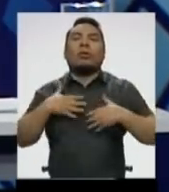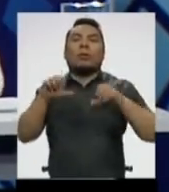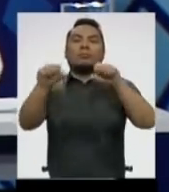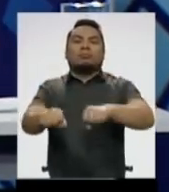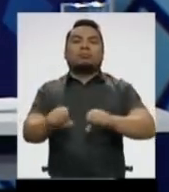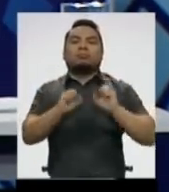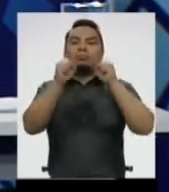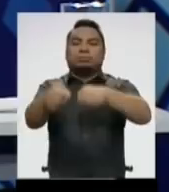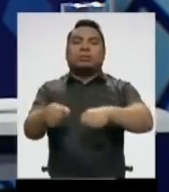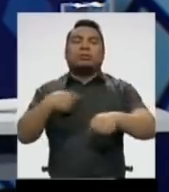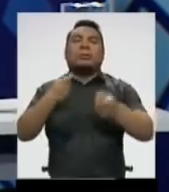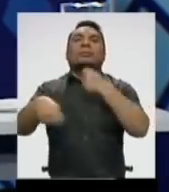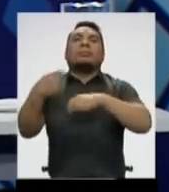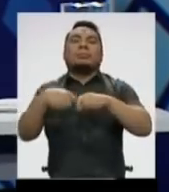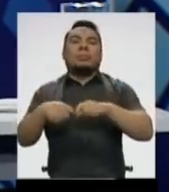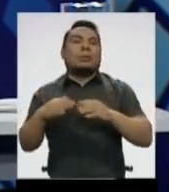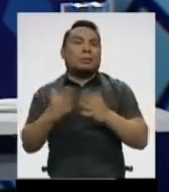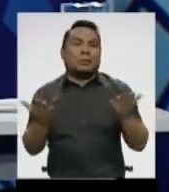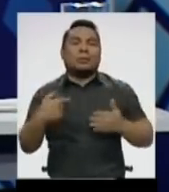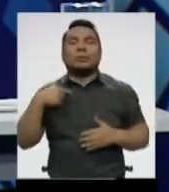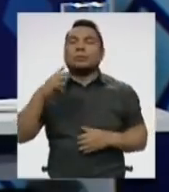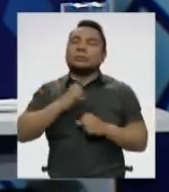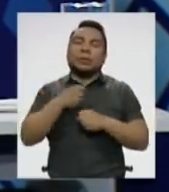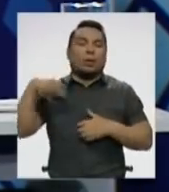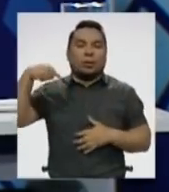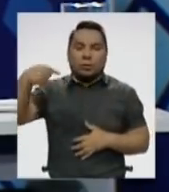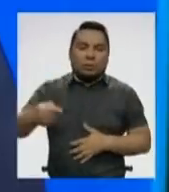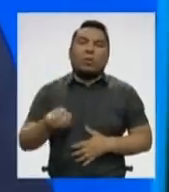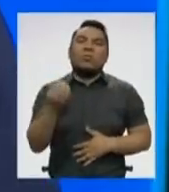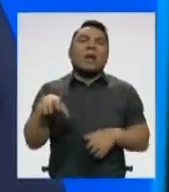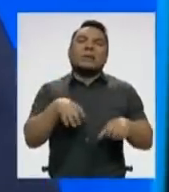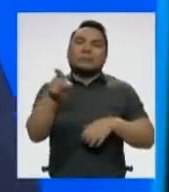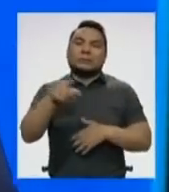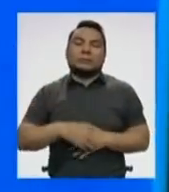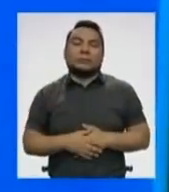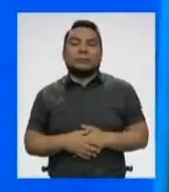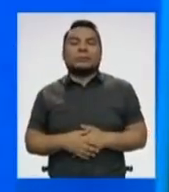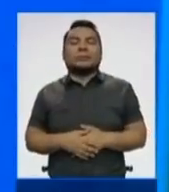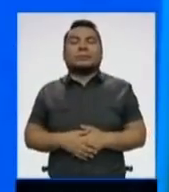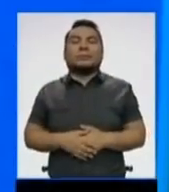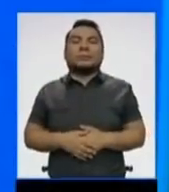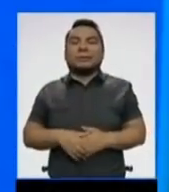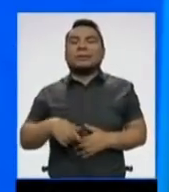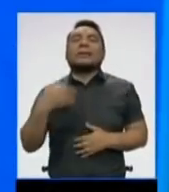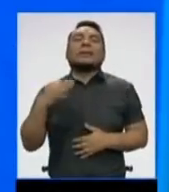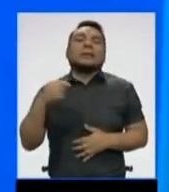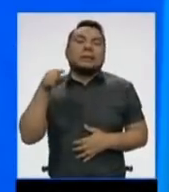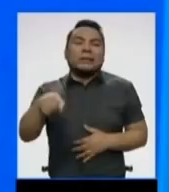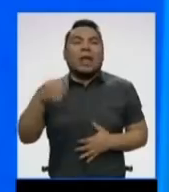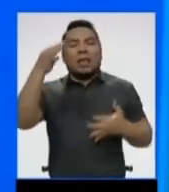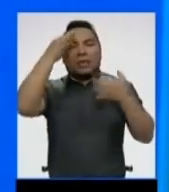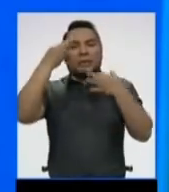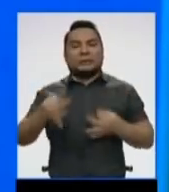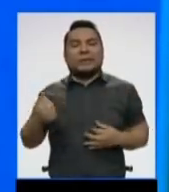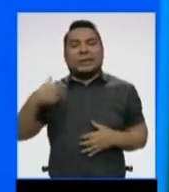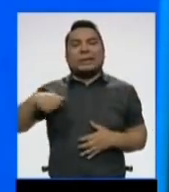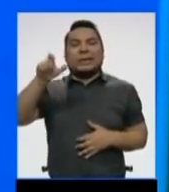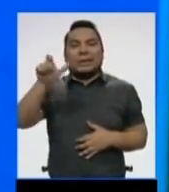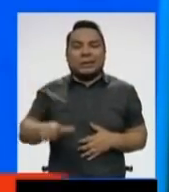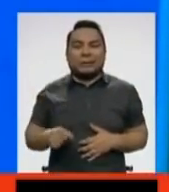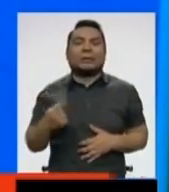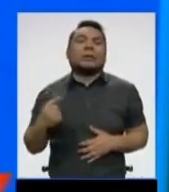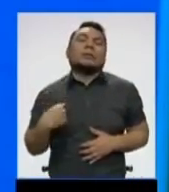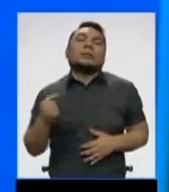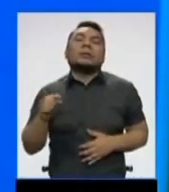que sufrir casi todo el tiempo? Bien, en esto tiene que tener bastante decisión el alcalde. Tiene que poner